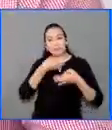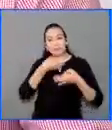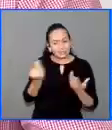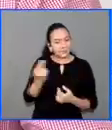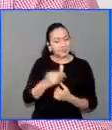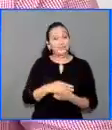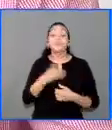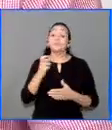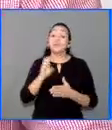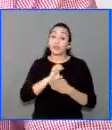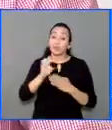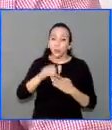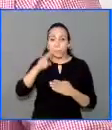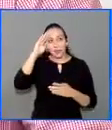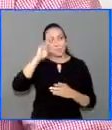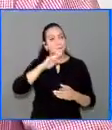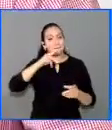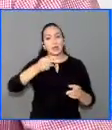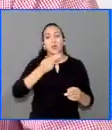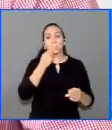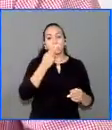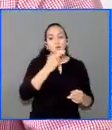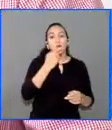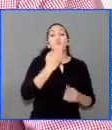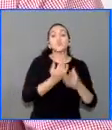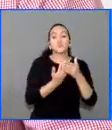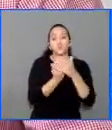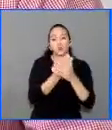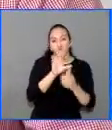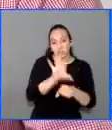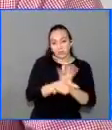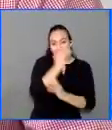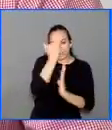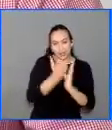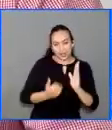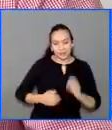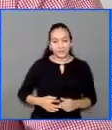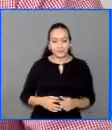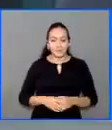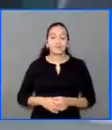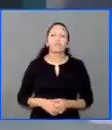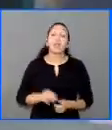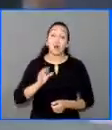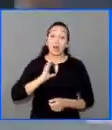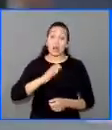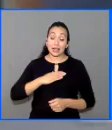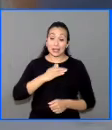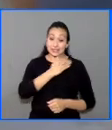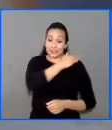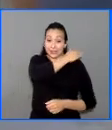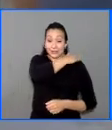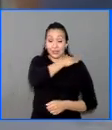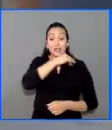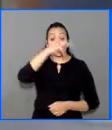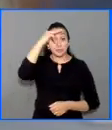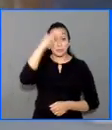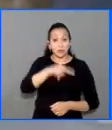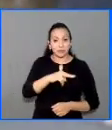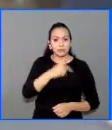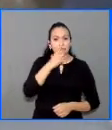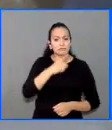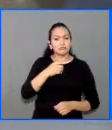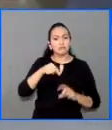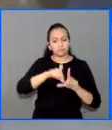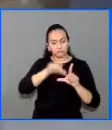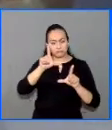a la nicotina. En el marco del Día Internacional del Cáncer de Pulmón, señaló que en México se registran 9,000 casos nuevos